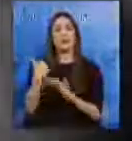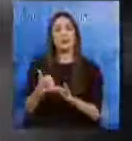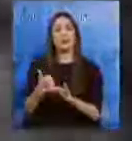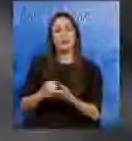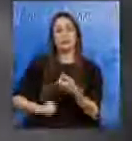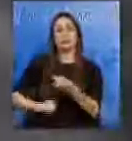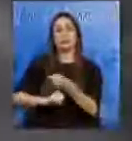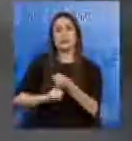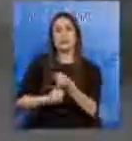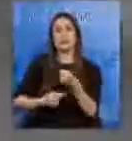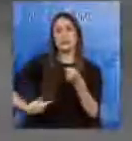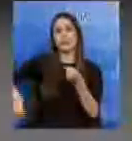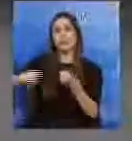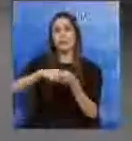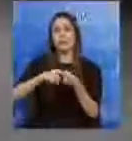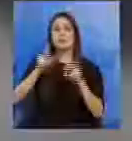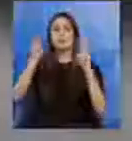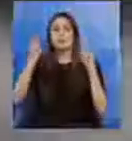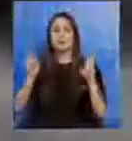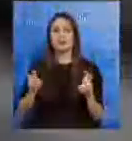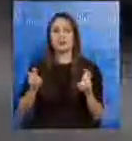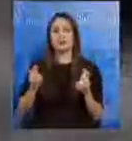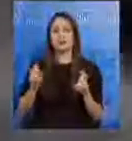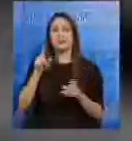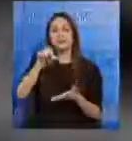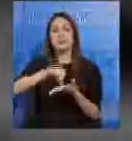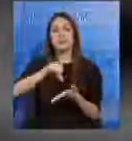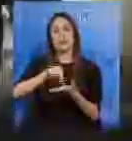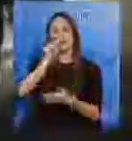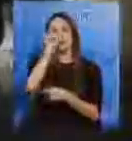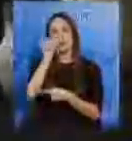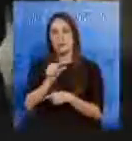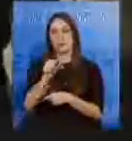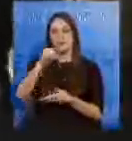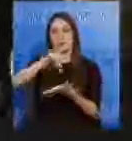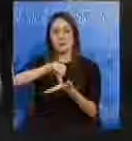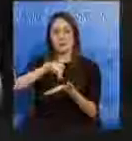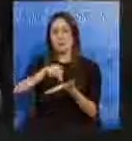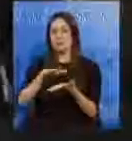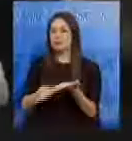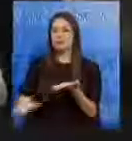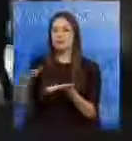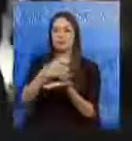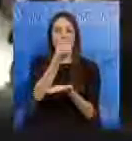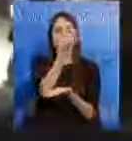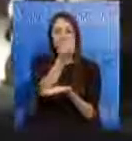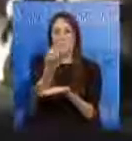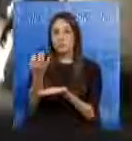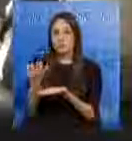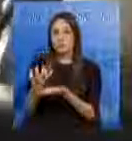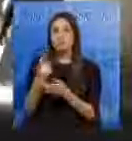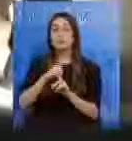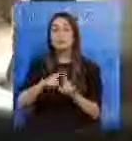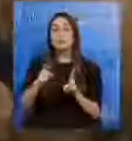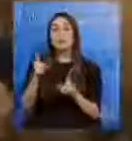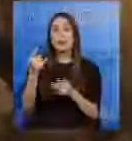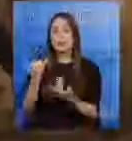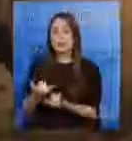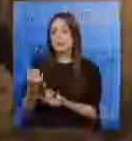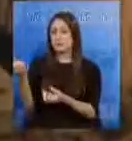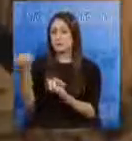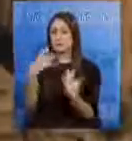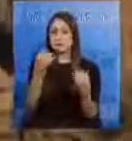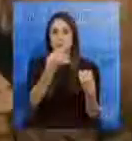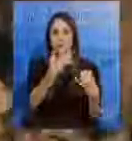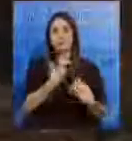apoyo a toda la zona afectada en el centro de Italia. Justamente con ellos, al tomar contacto, nos han indicado que